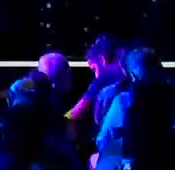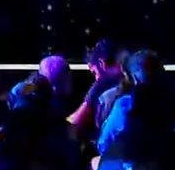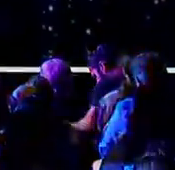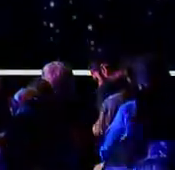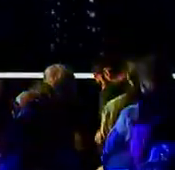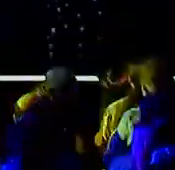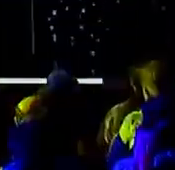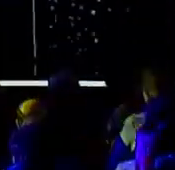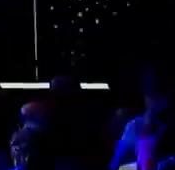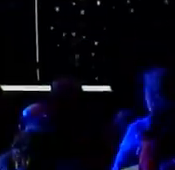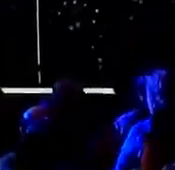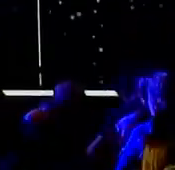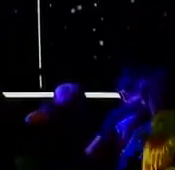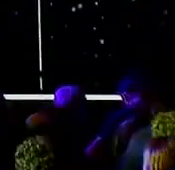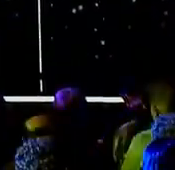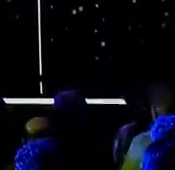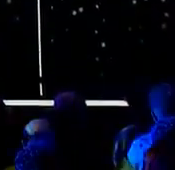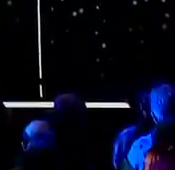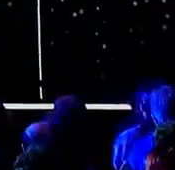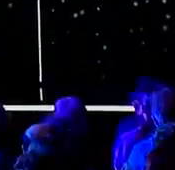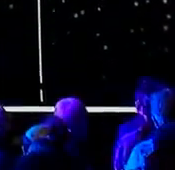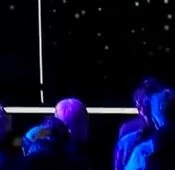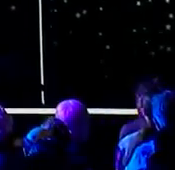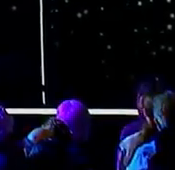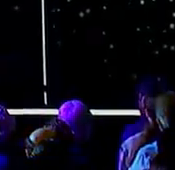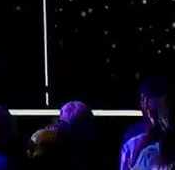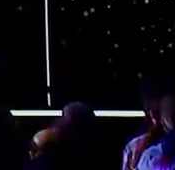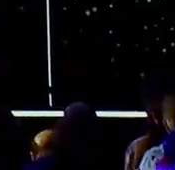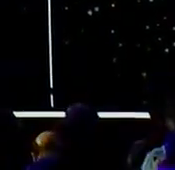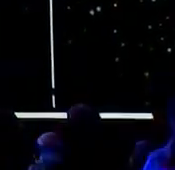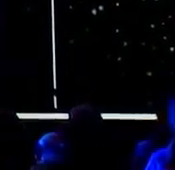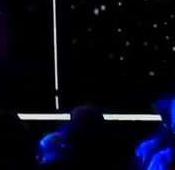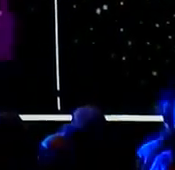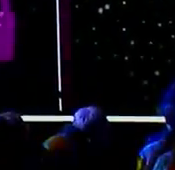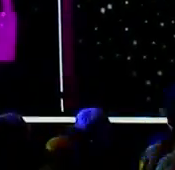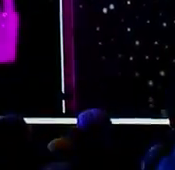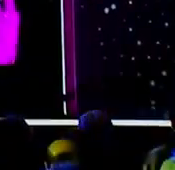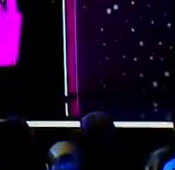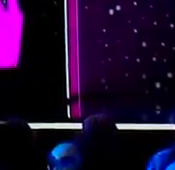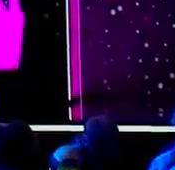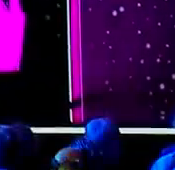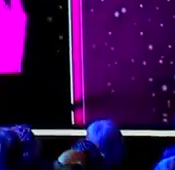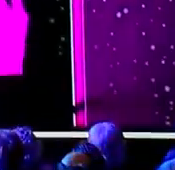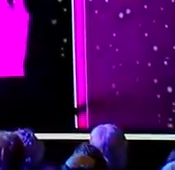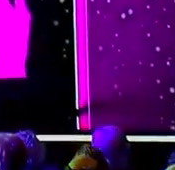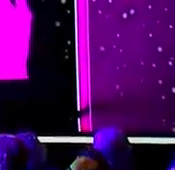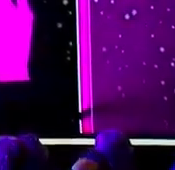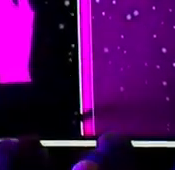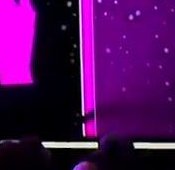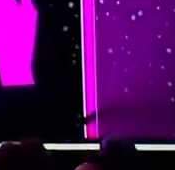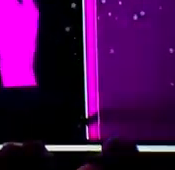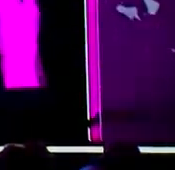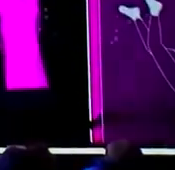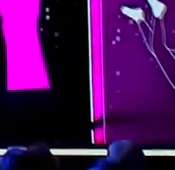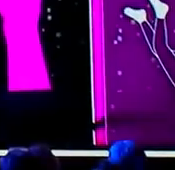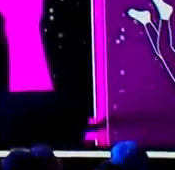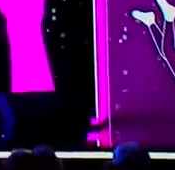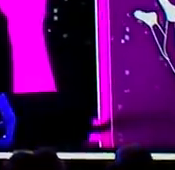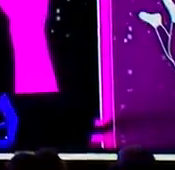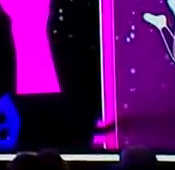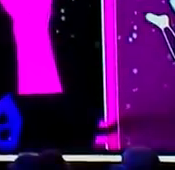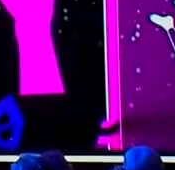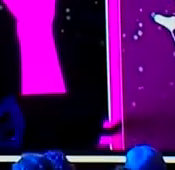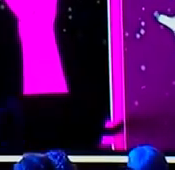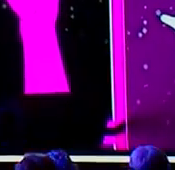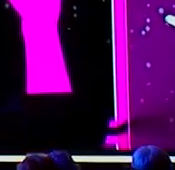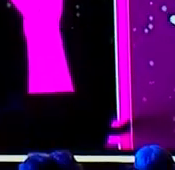llamamos realidad. Esta es la teoría de Anil Seth, editor en jefe de la revista Neuroscience of Consciousness